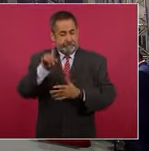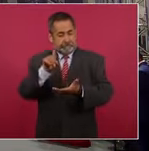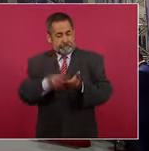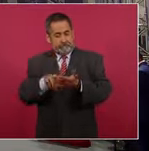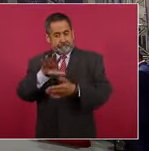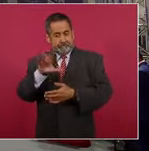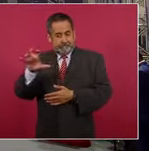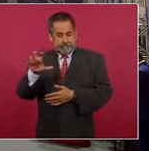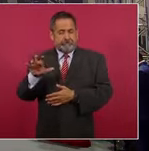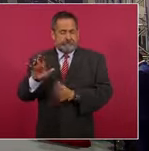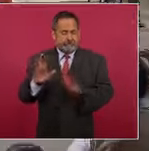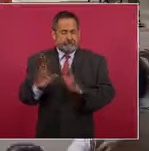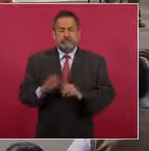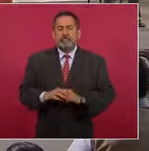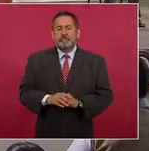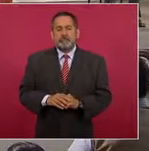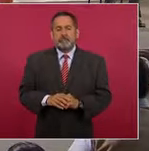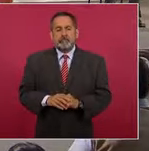1,500.